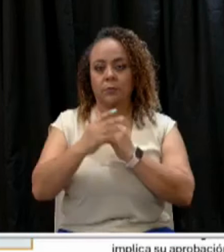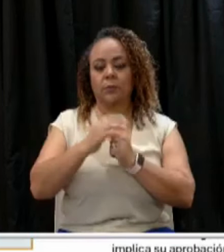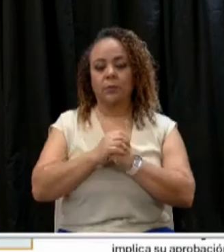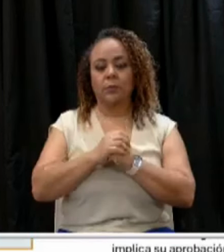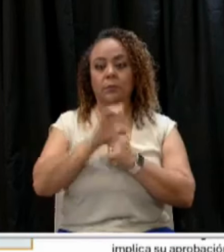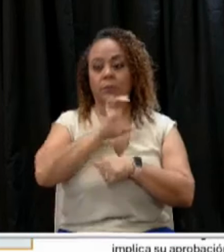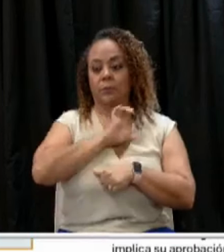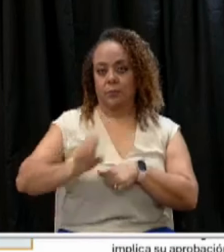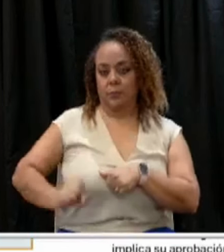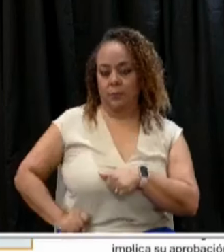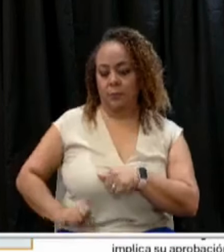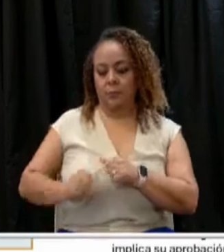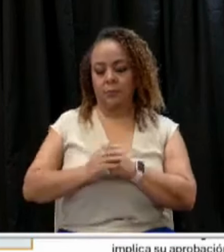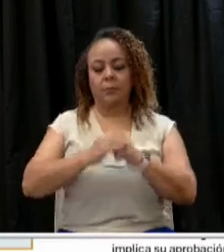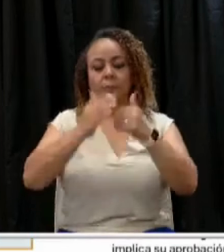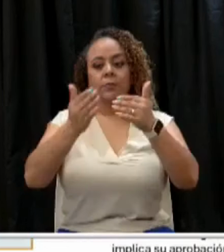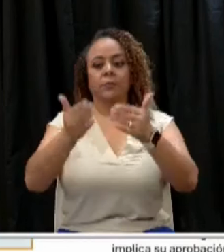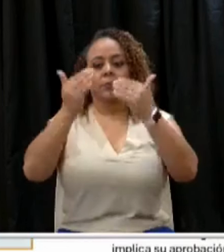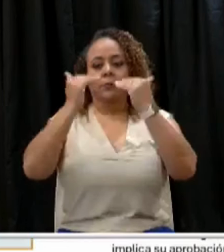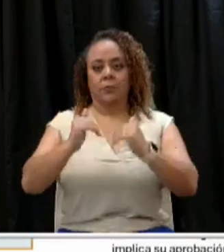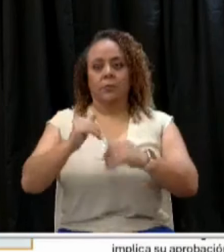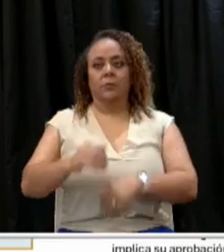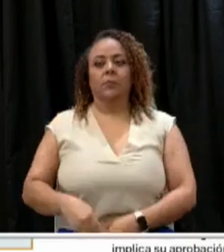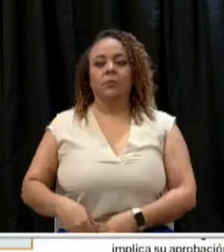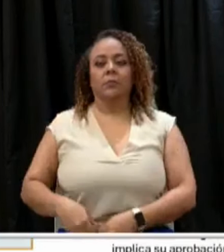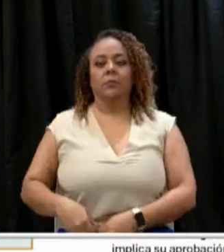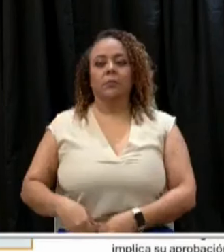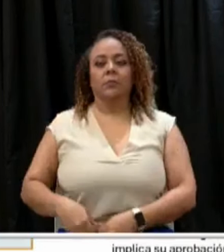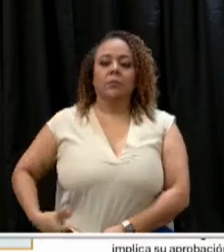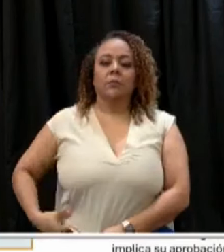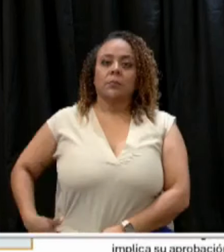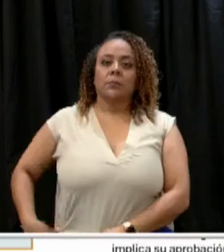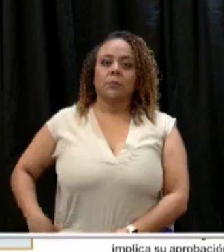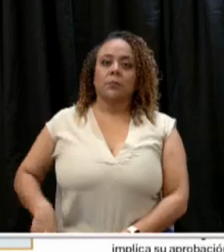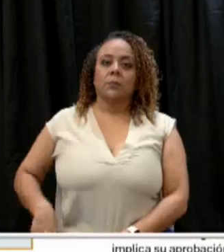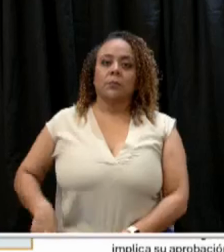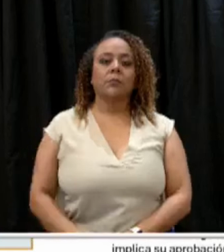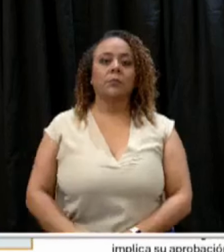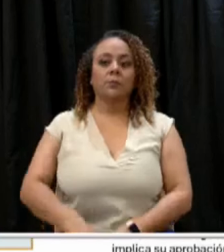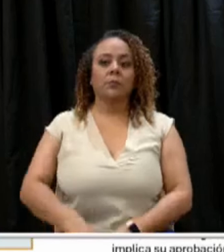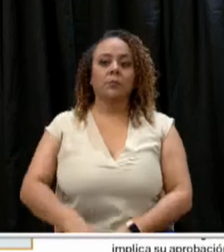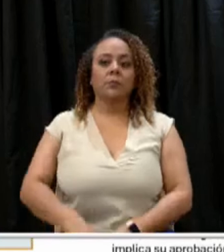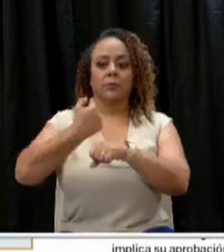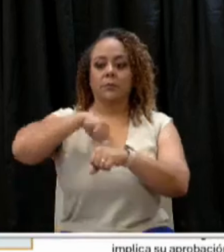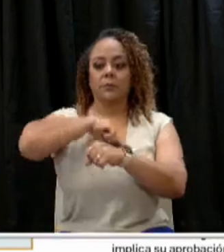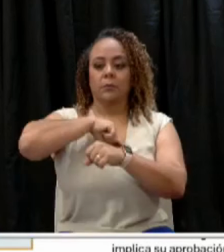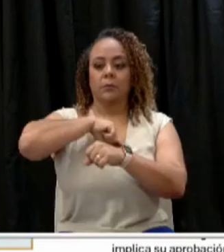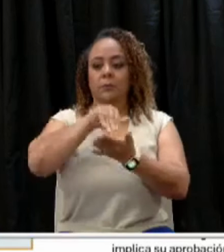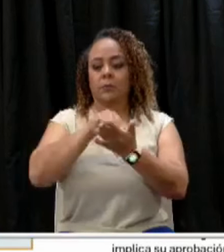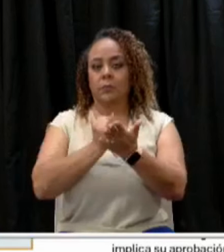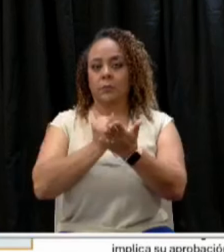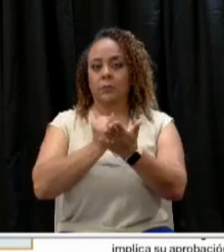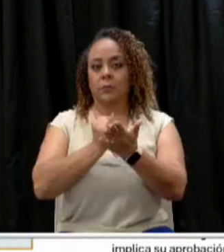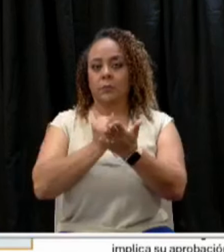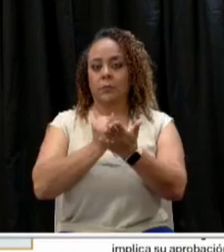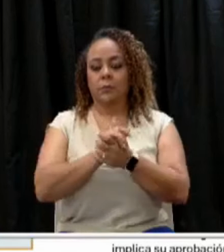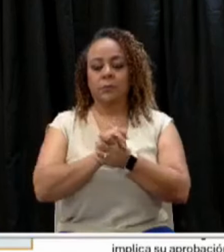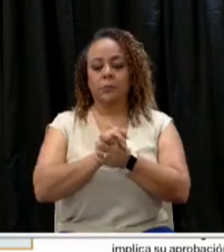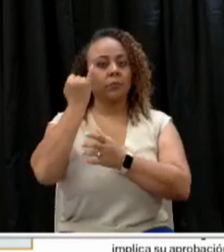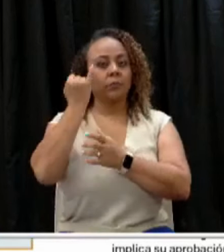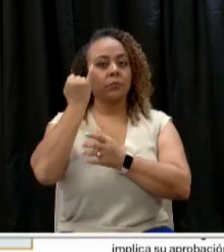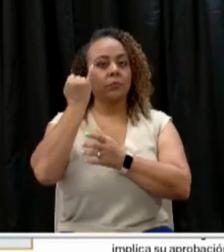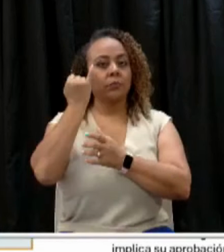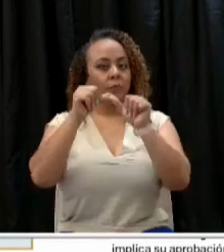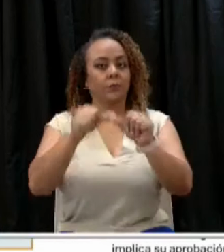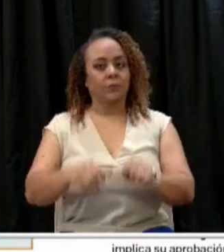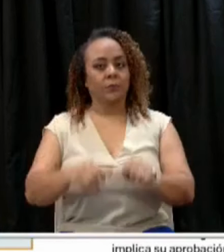Salvador, después con el establecimiento de nuestro centro de investigación en la iniciativa